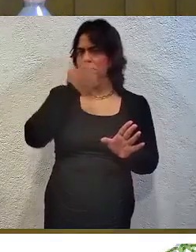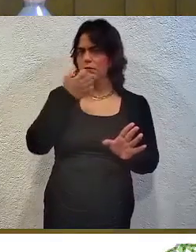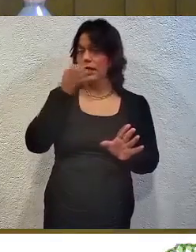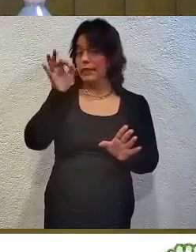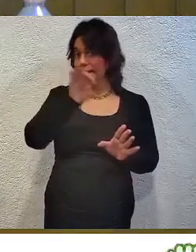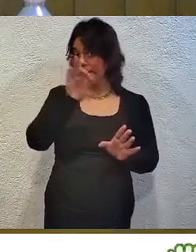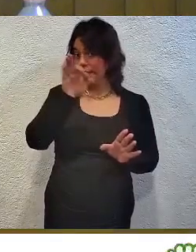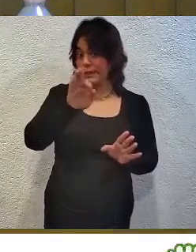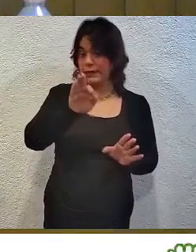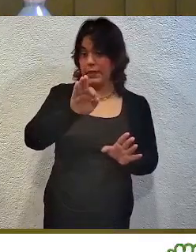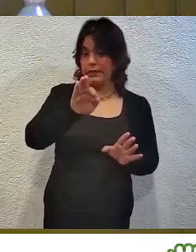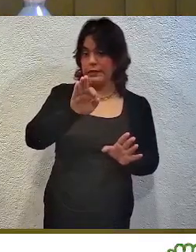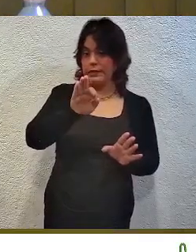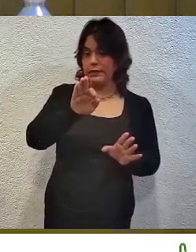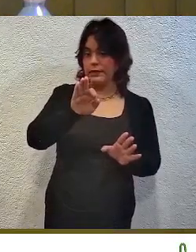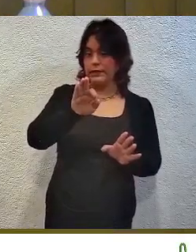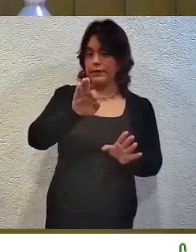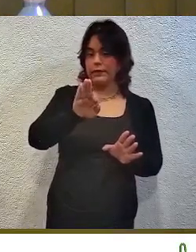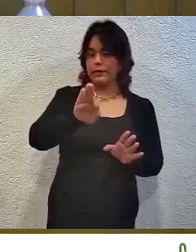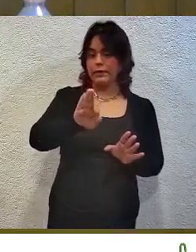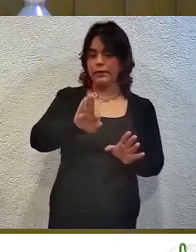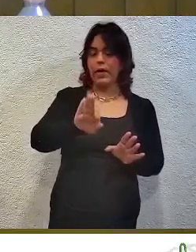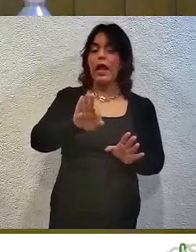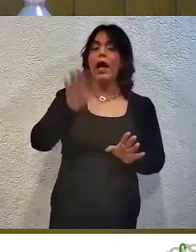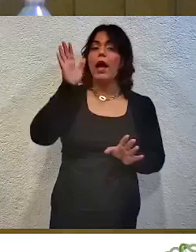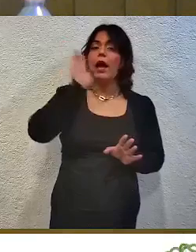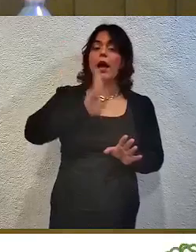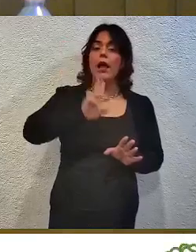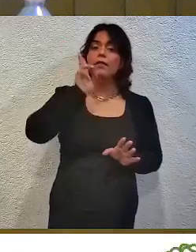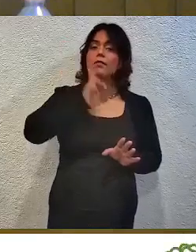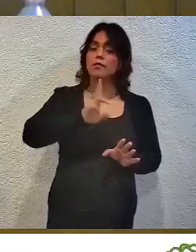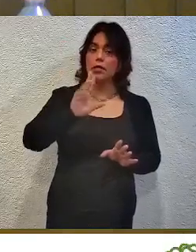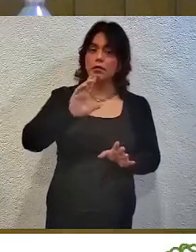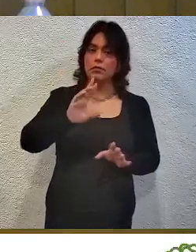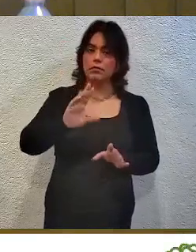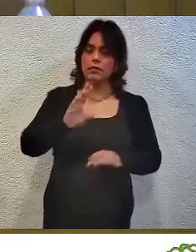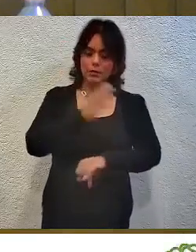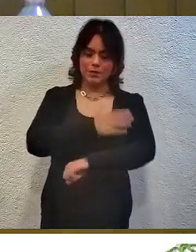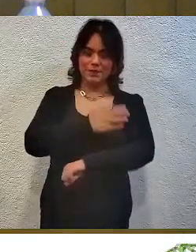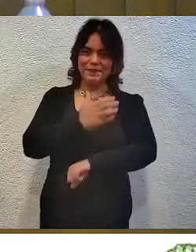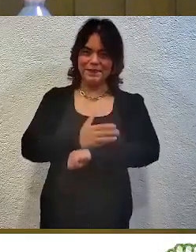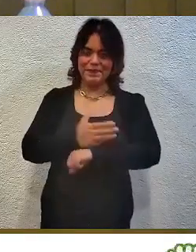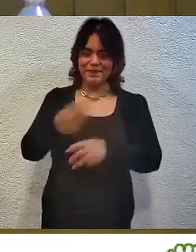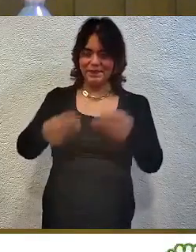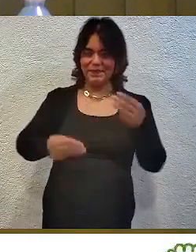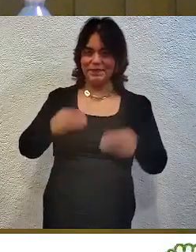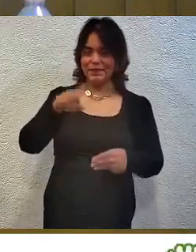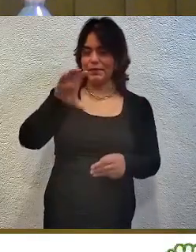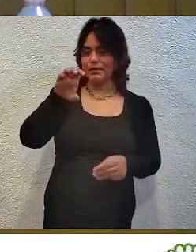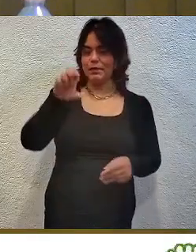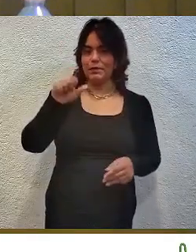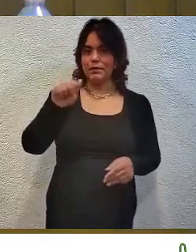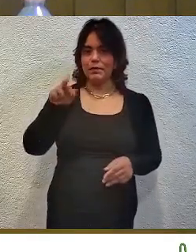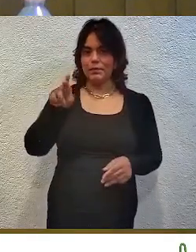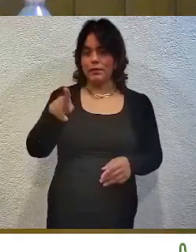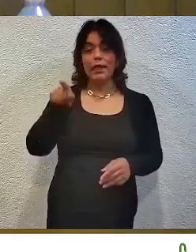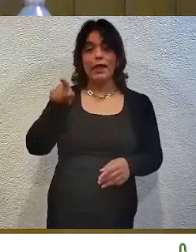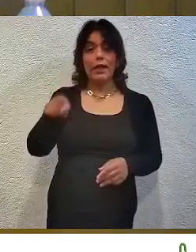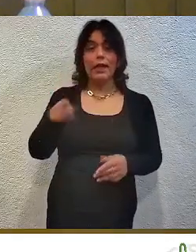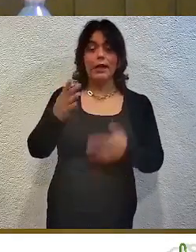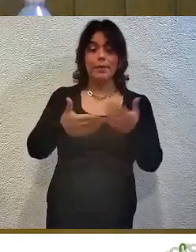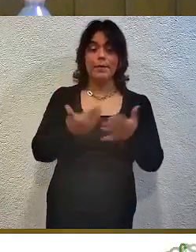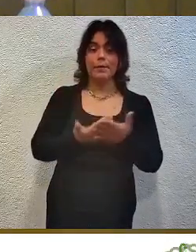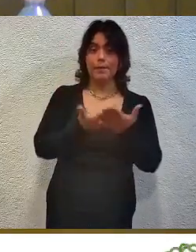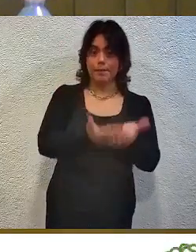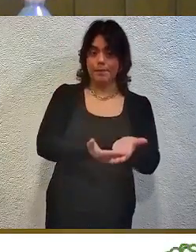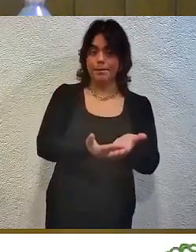estoy por mi parte, cuando el compañero César nos presente ya una propuesta